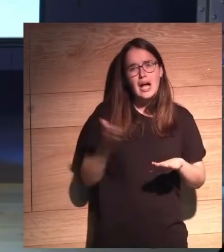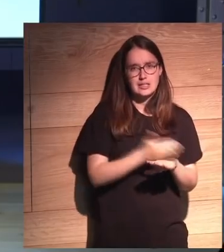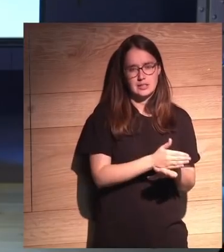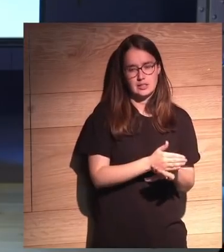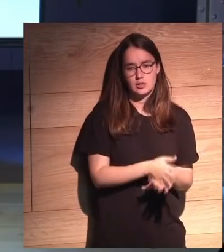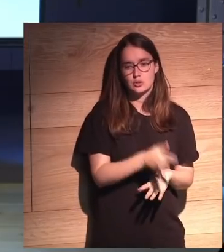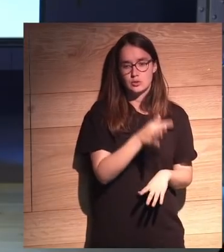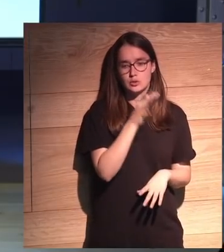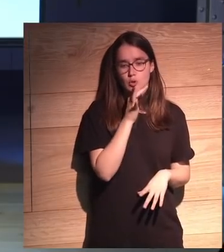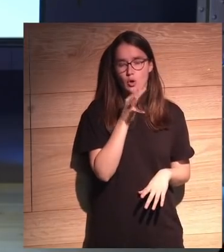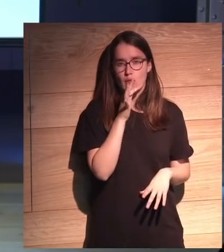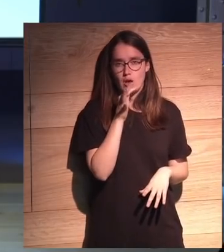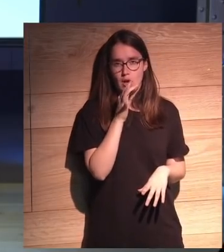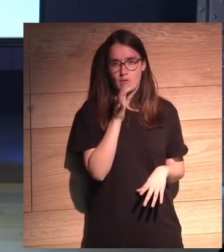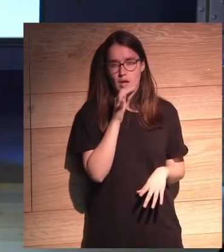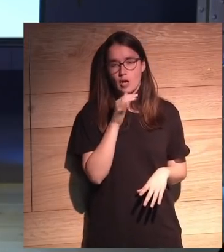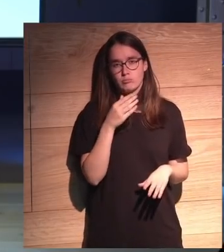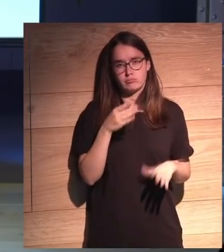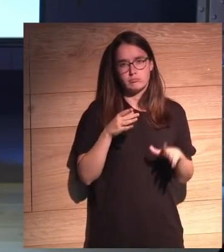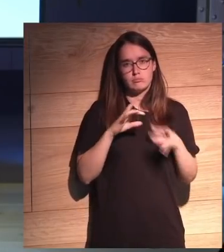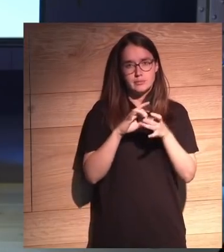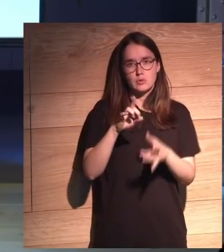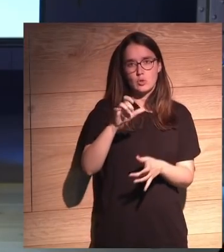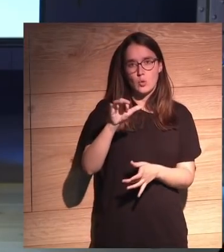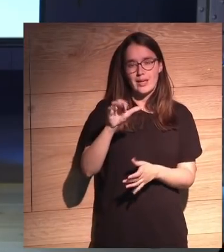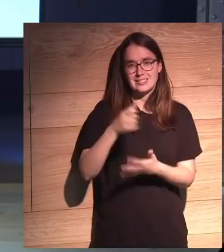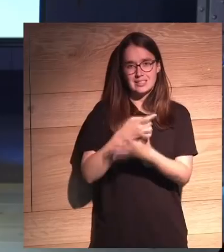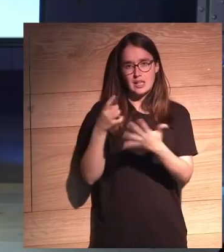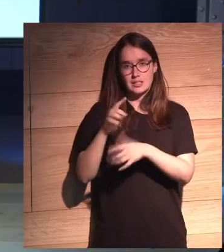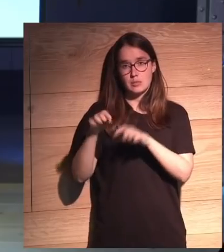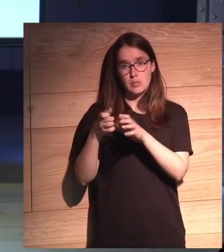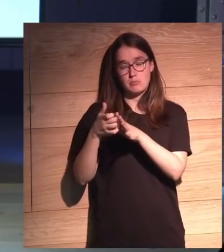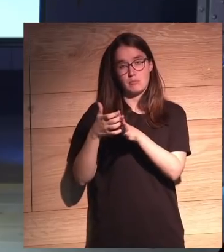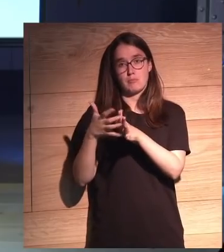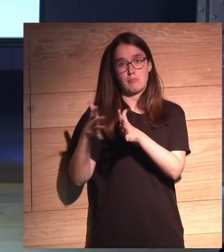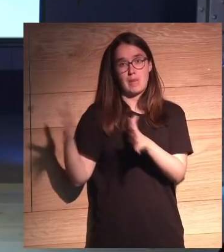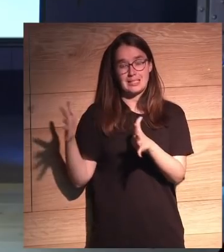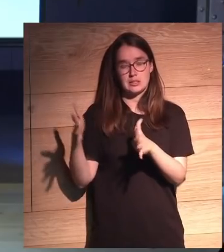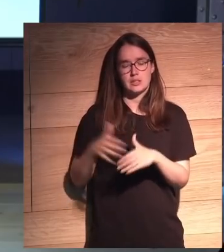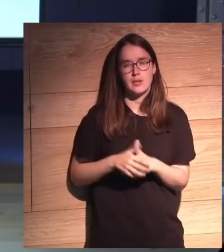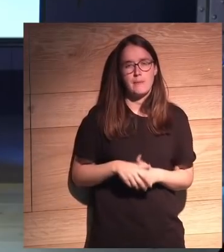porque todavía es cosa de Luis XVI, pero luego ya se va a prolongar,